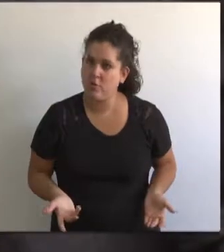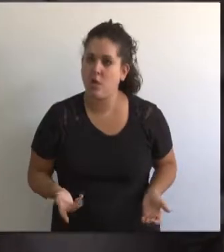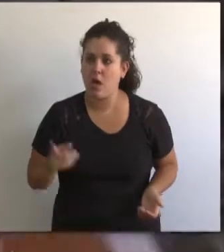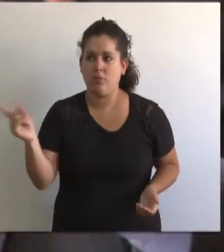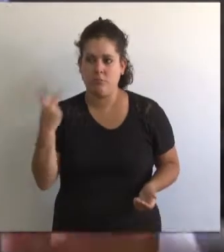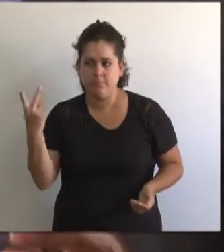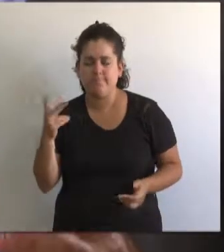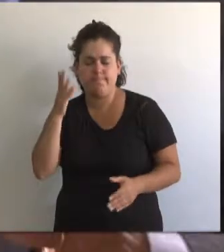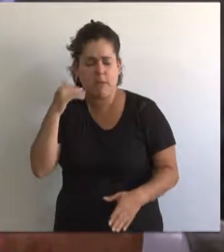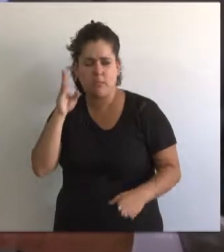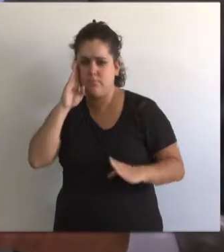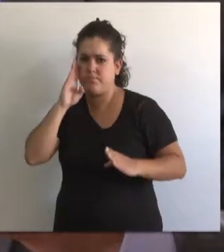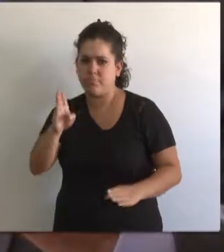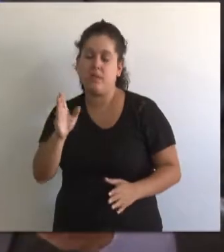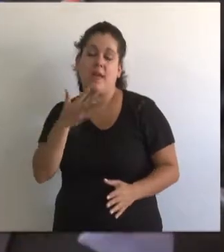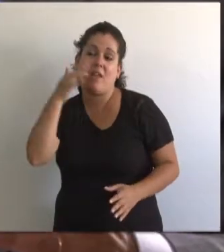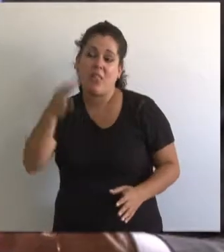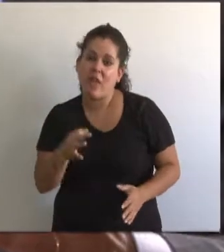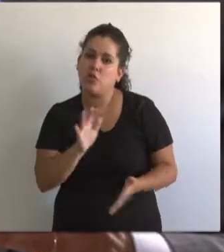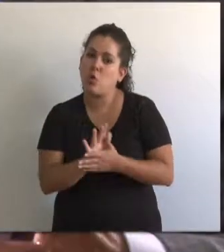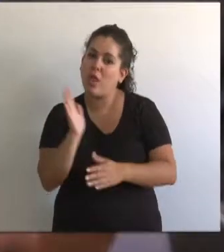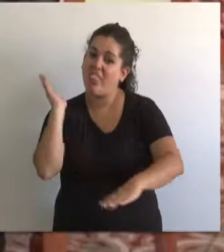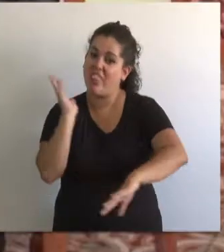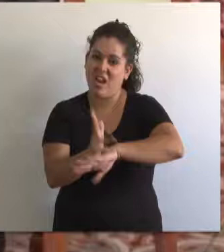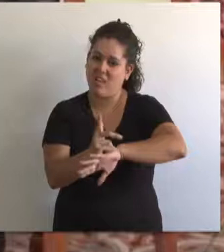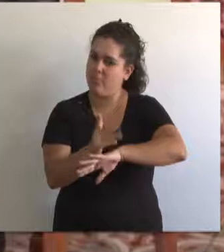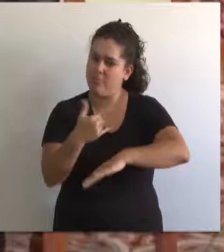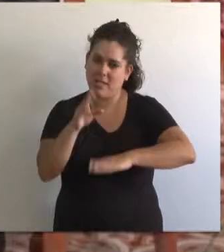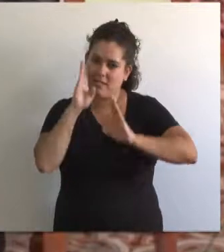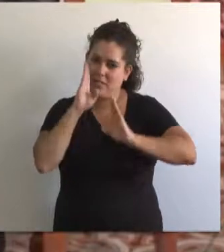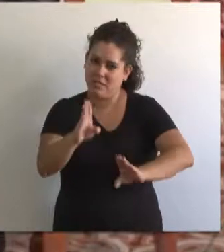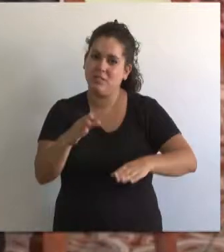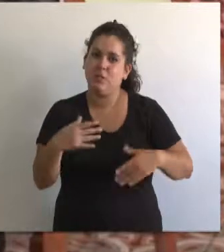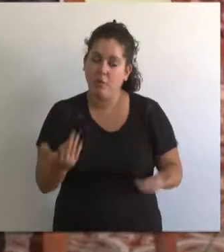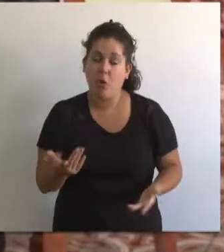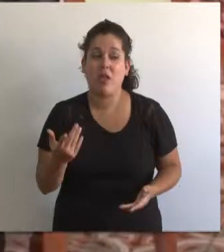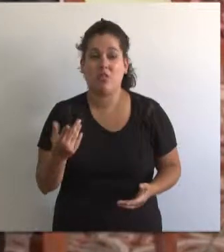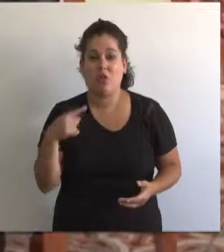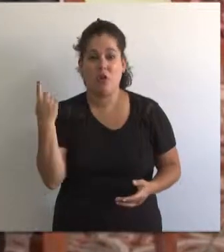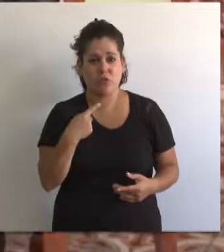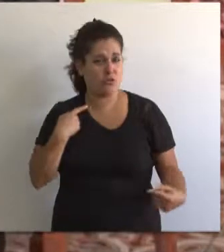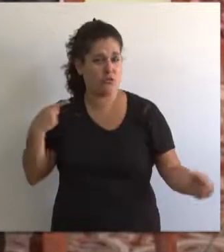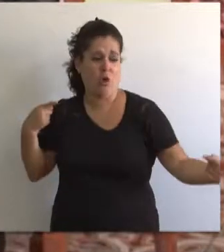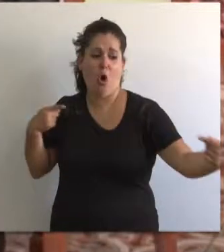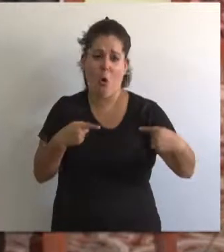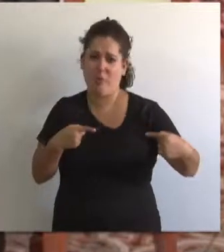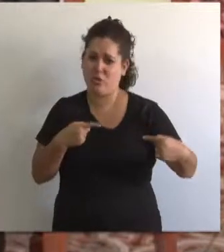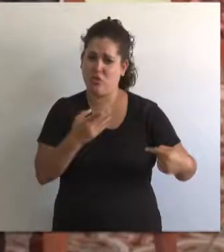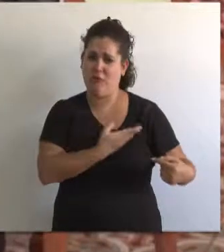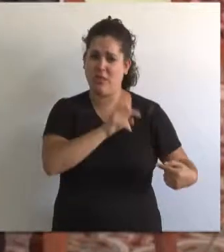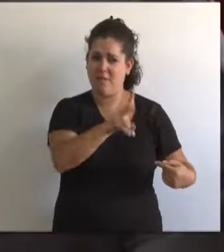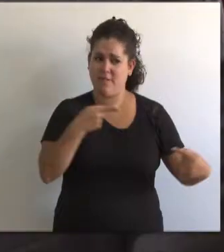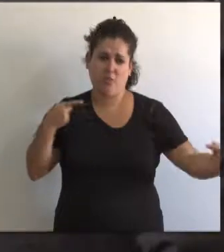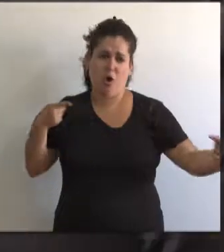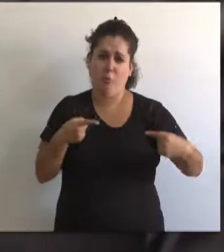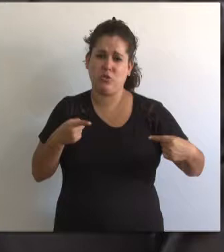preocupa. Lo hemos hecho con una visión dura respecto al delito, por eso nos hemos opuesto al proyecto